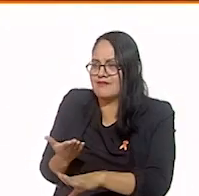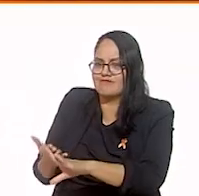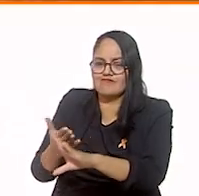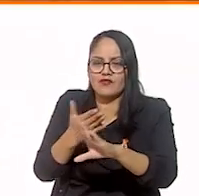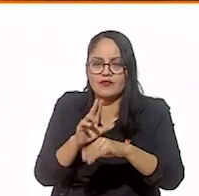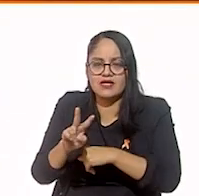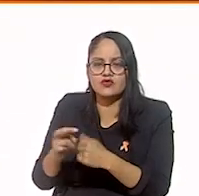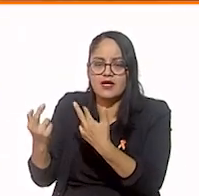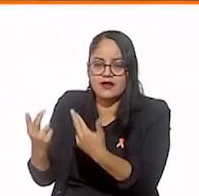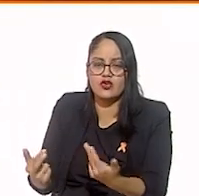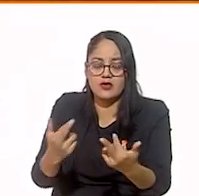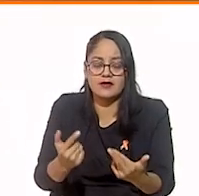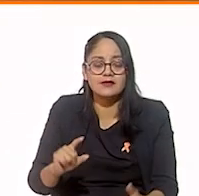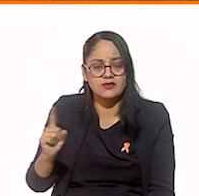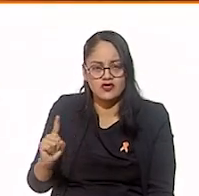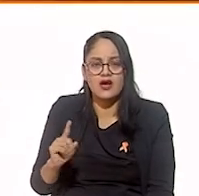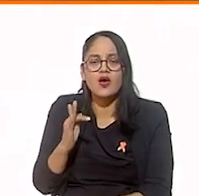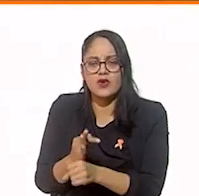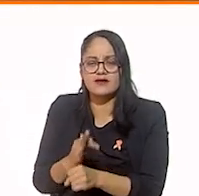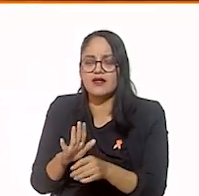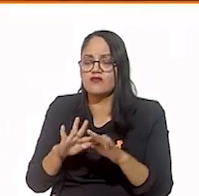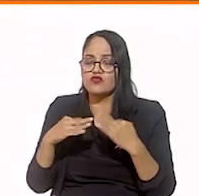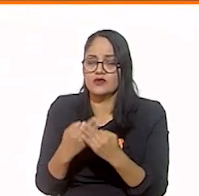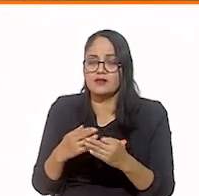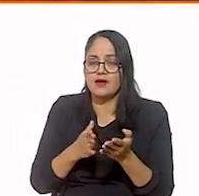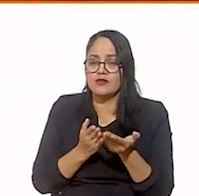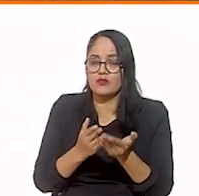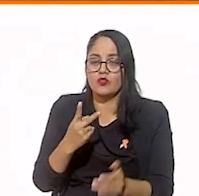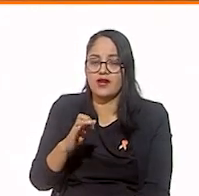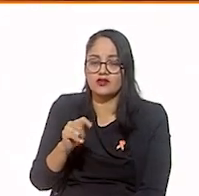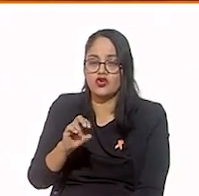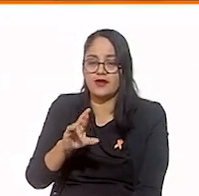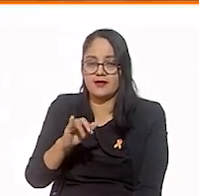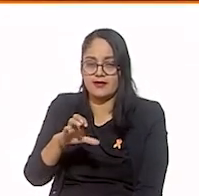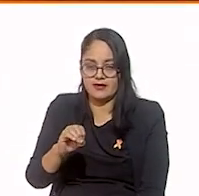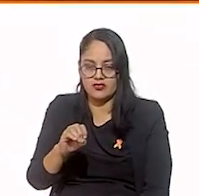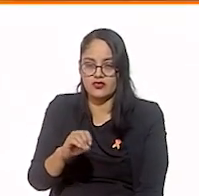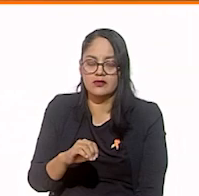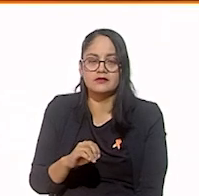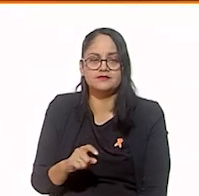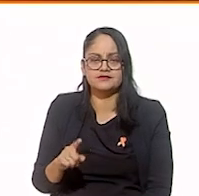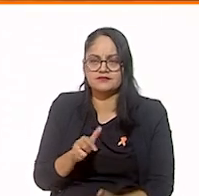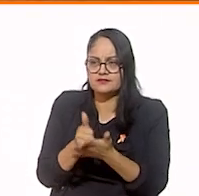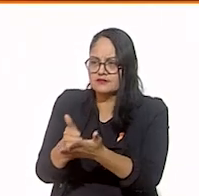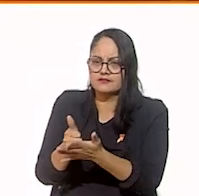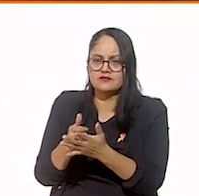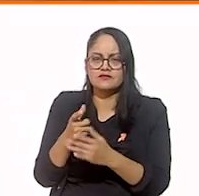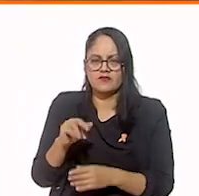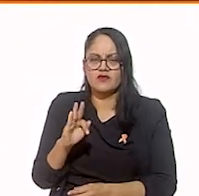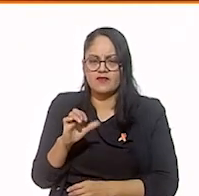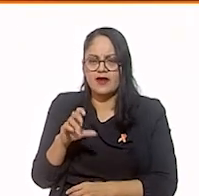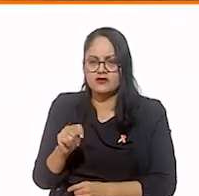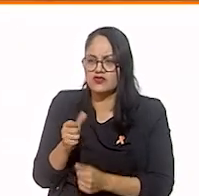recolonizarlo. O sea, yo creo que hay un intento del modelo Puerto Rico, ¿no? De tratar de construir, quizás no de jure, pero quizás sí de facto,